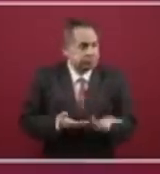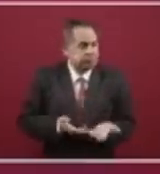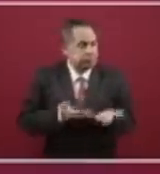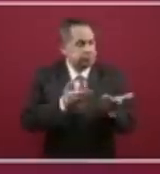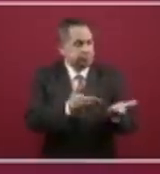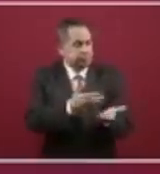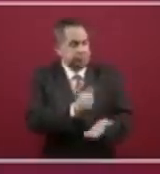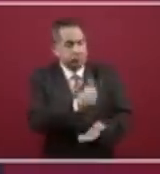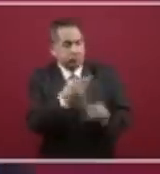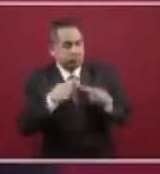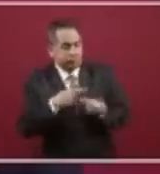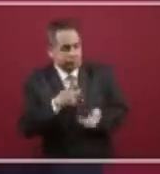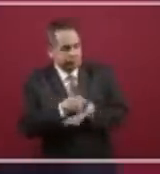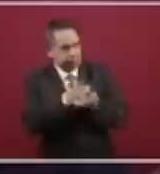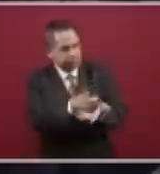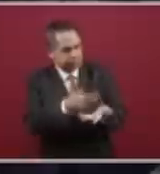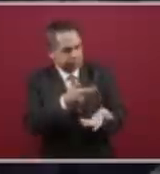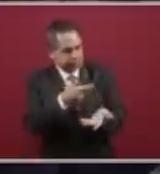prójimo